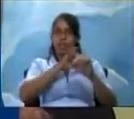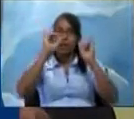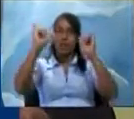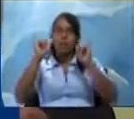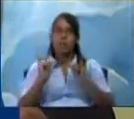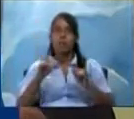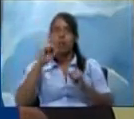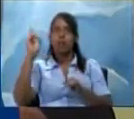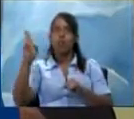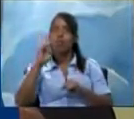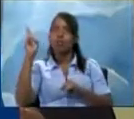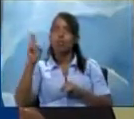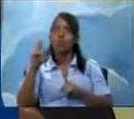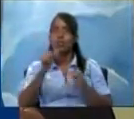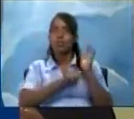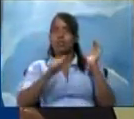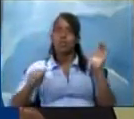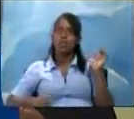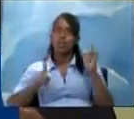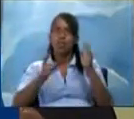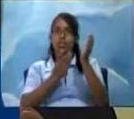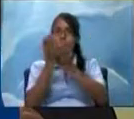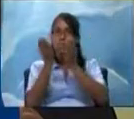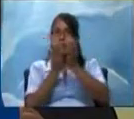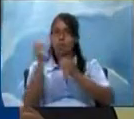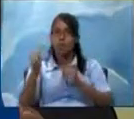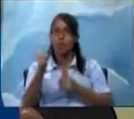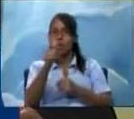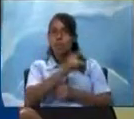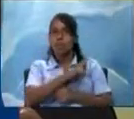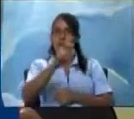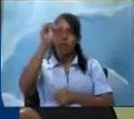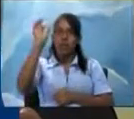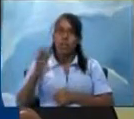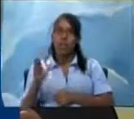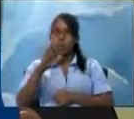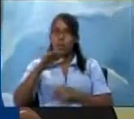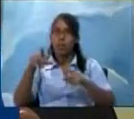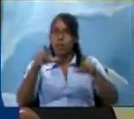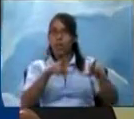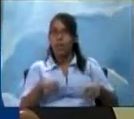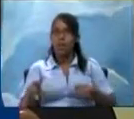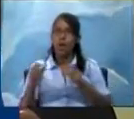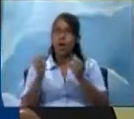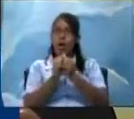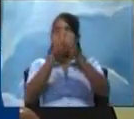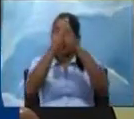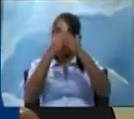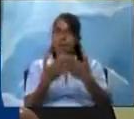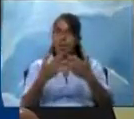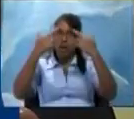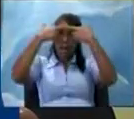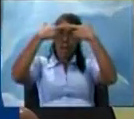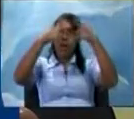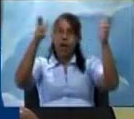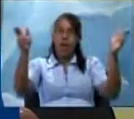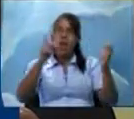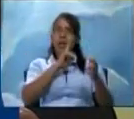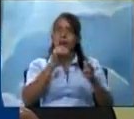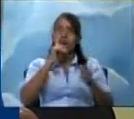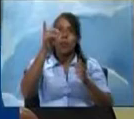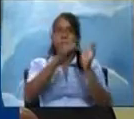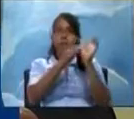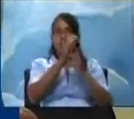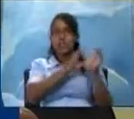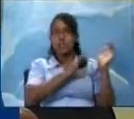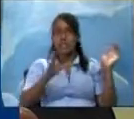misma. Utiliza, Señor, a tu siervo y cada uno de los pastores que estamos en este lugar con una palabra revelada. En el nombre de Jesús,